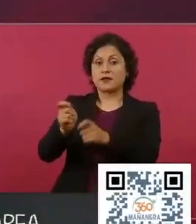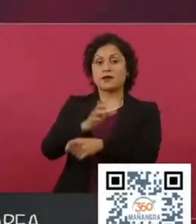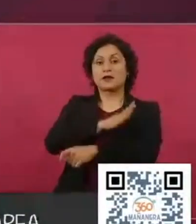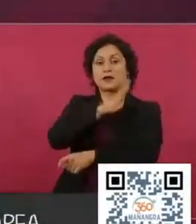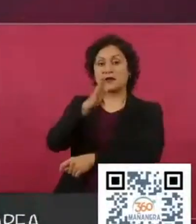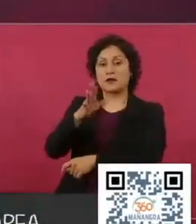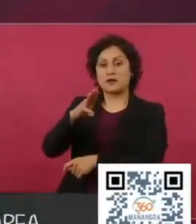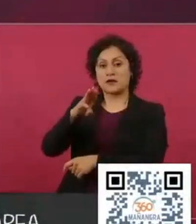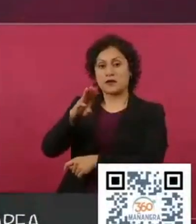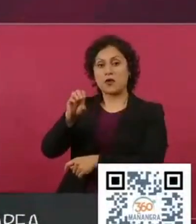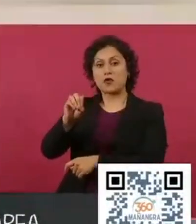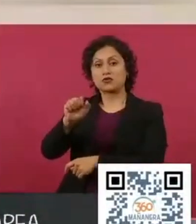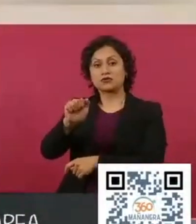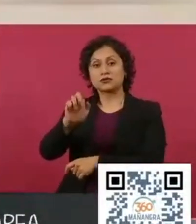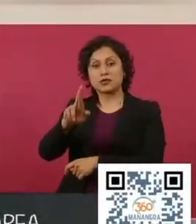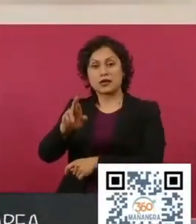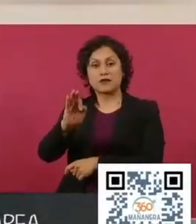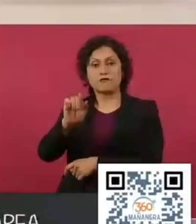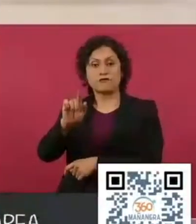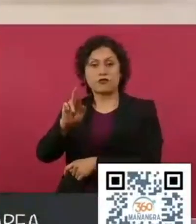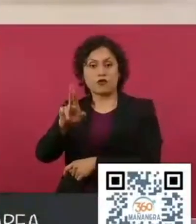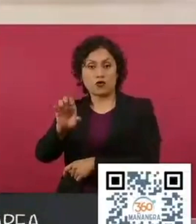Oscar flores